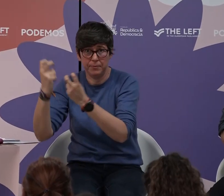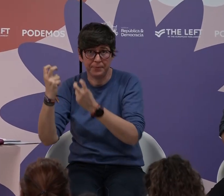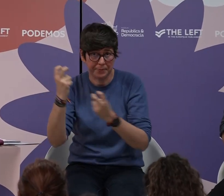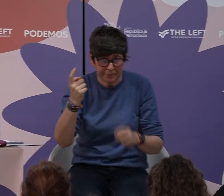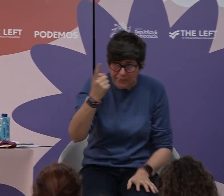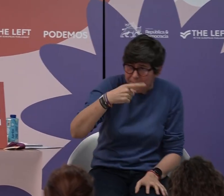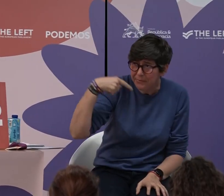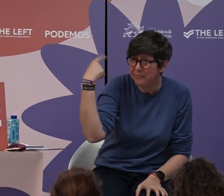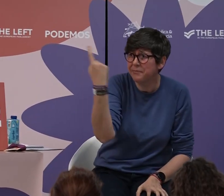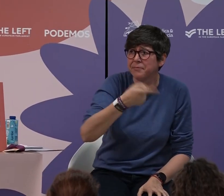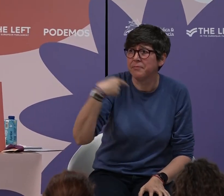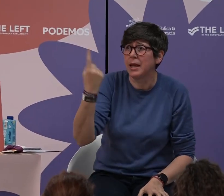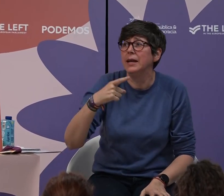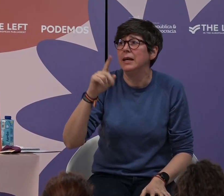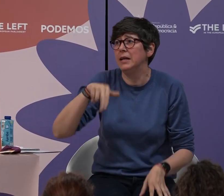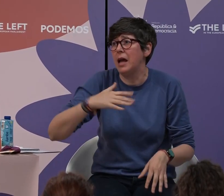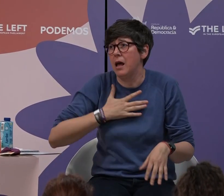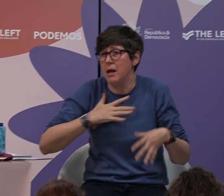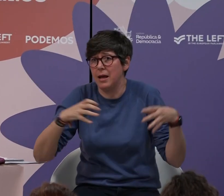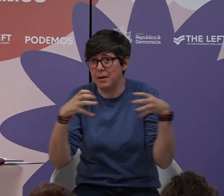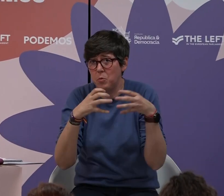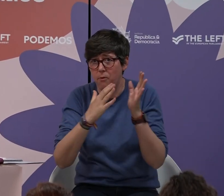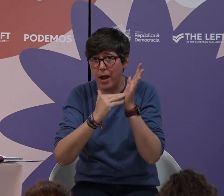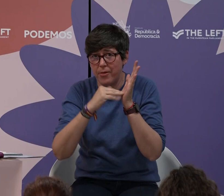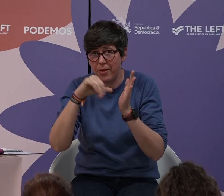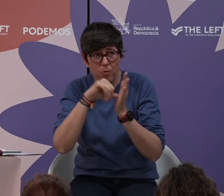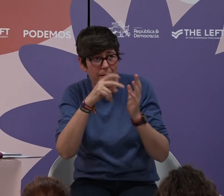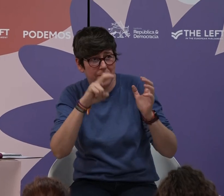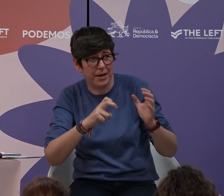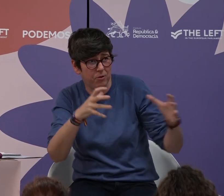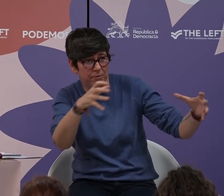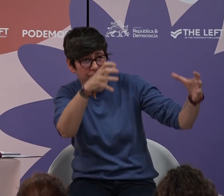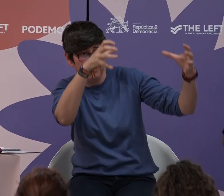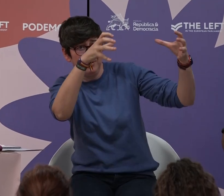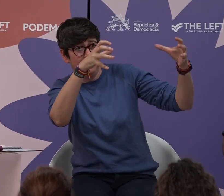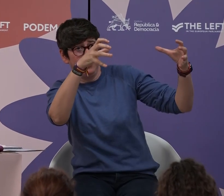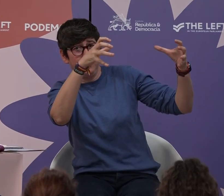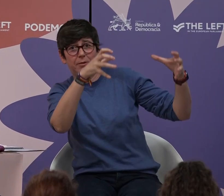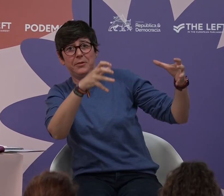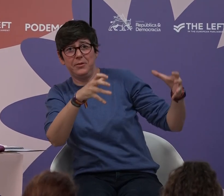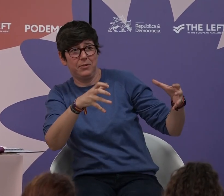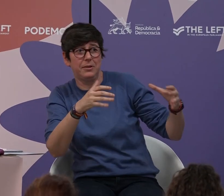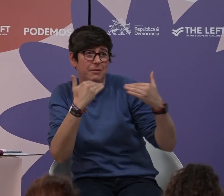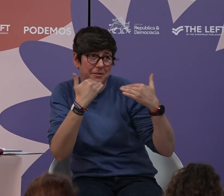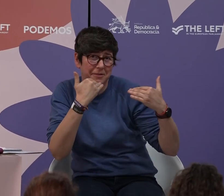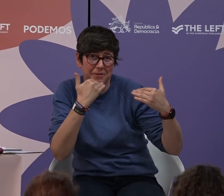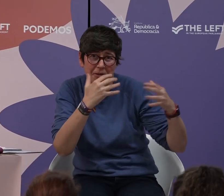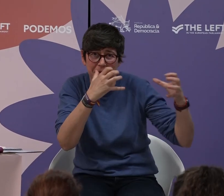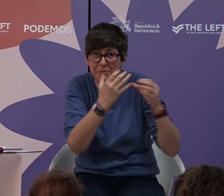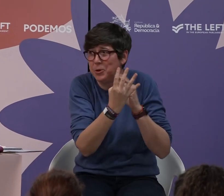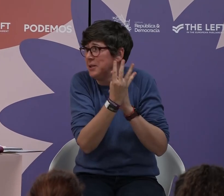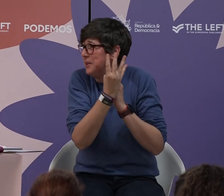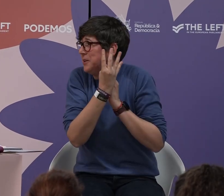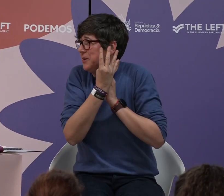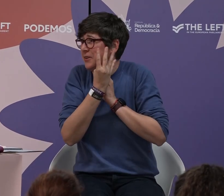posible la participación la organización de esta universidad Gracias a todas las personas que estáis aquí gracias a todo mi equipo de valencia que están todos aquí en